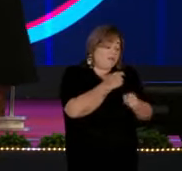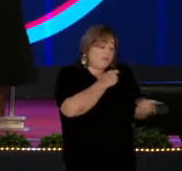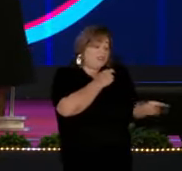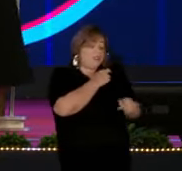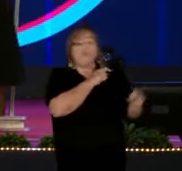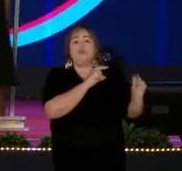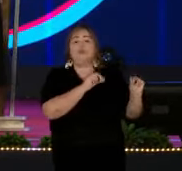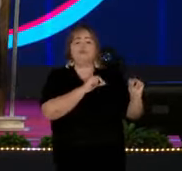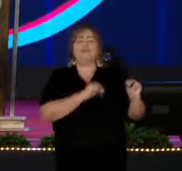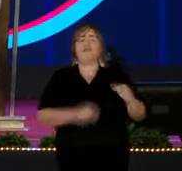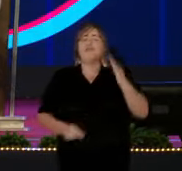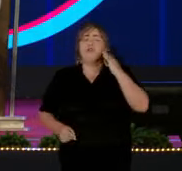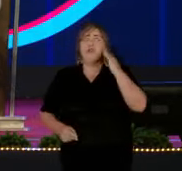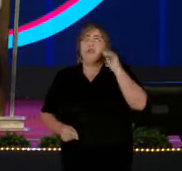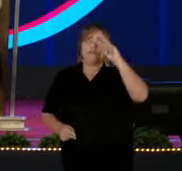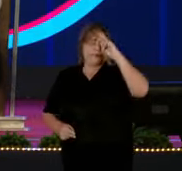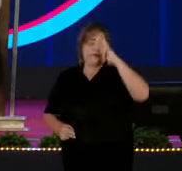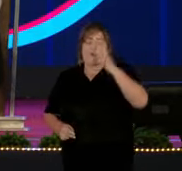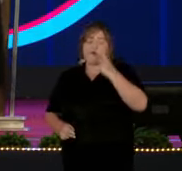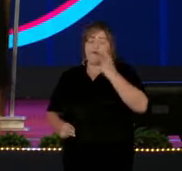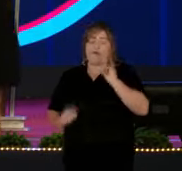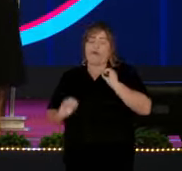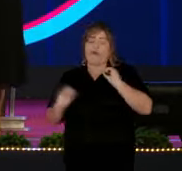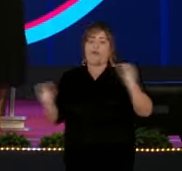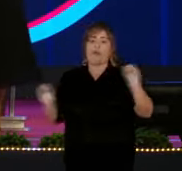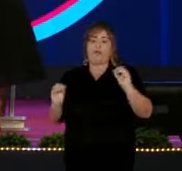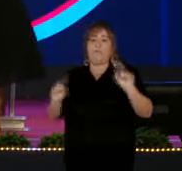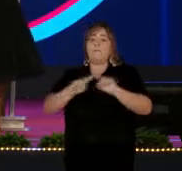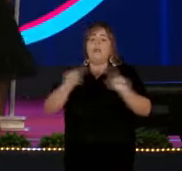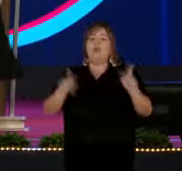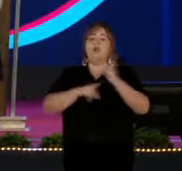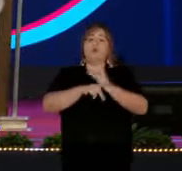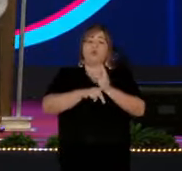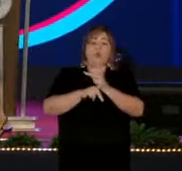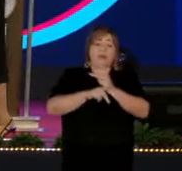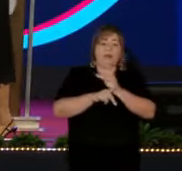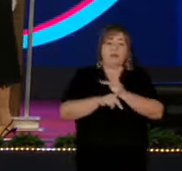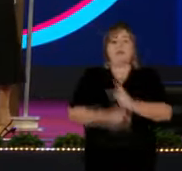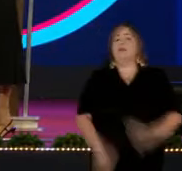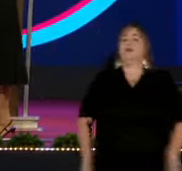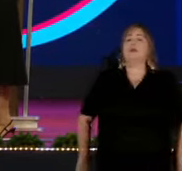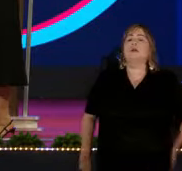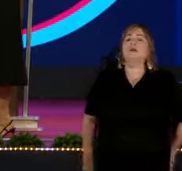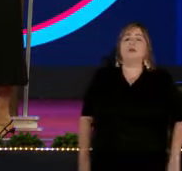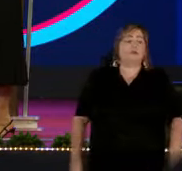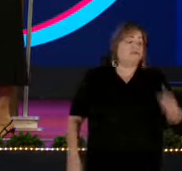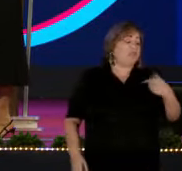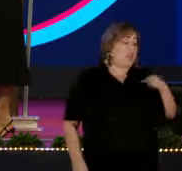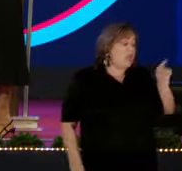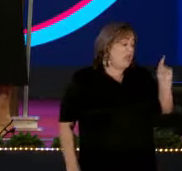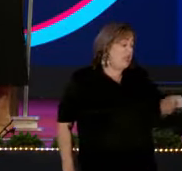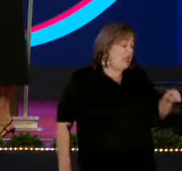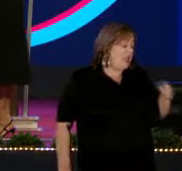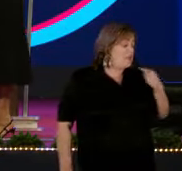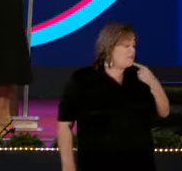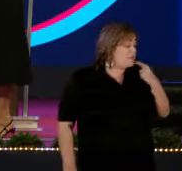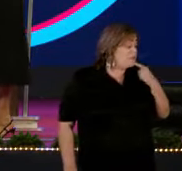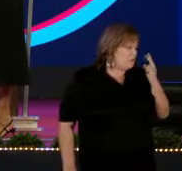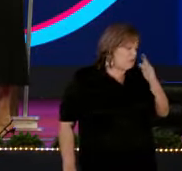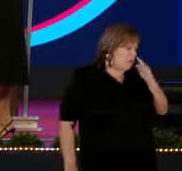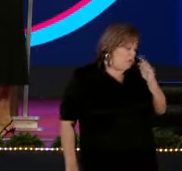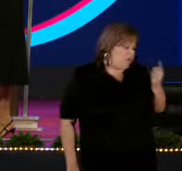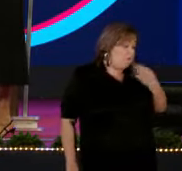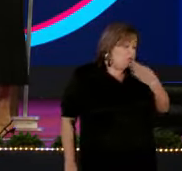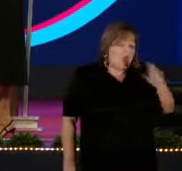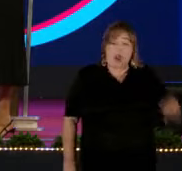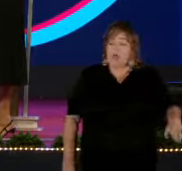usted no conoce a nadie así. Pero tenga cuidado con eso que, sí, pero es que aquel me hizo, el otro me miró mal, aquel la